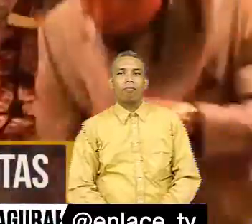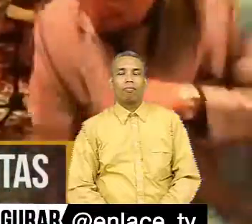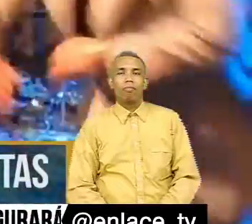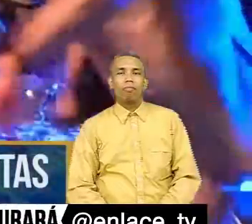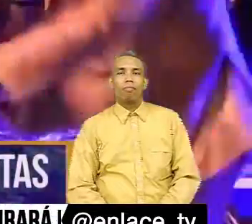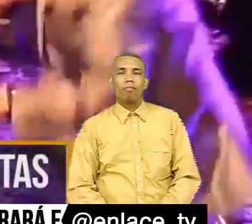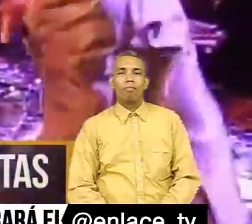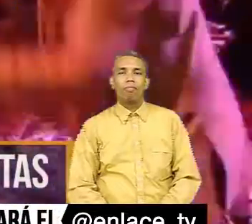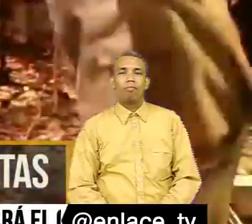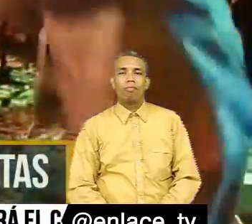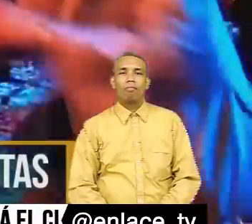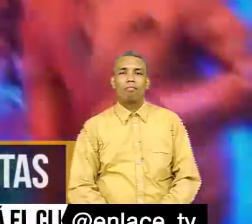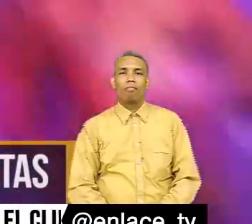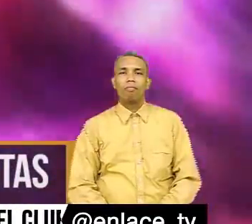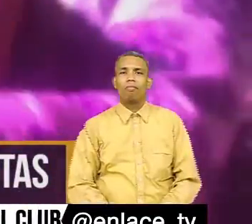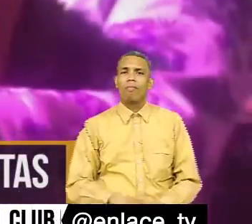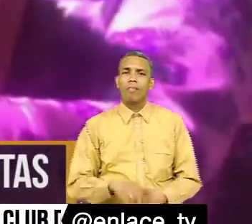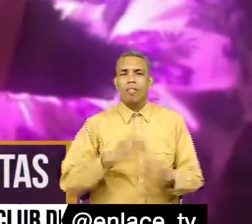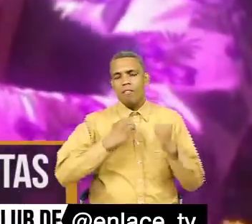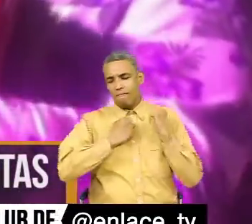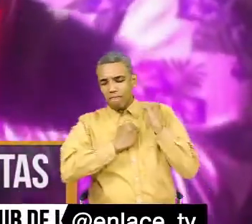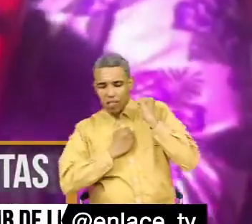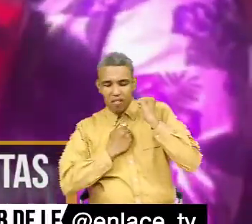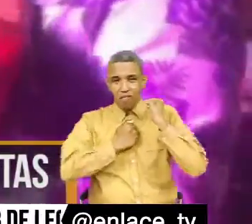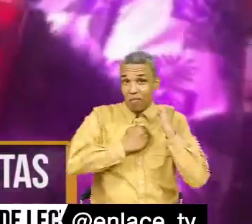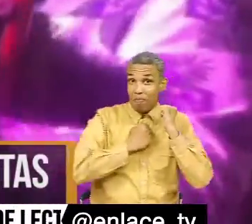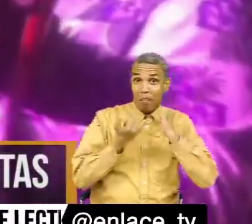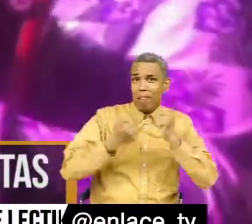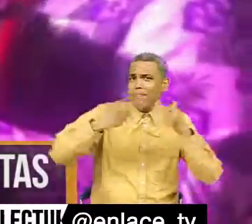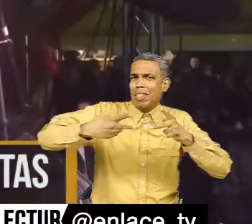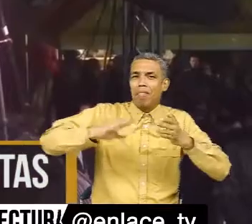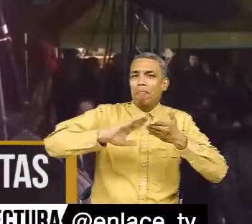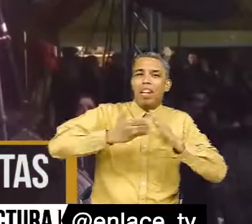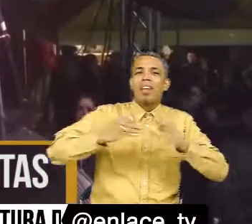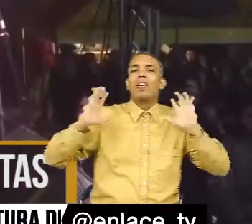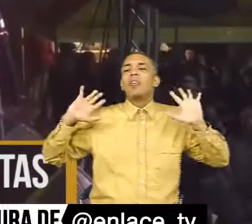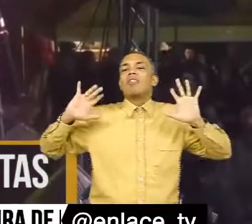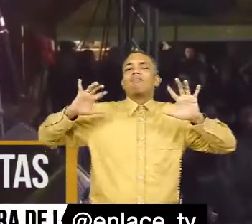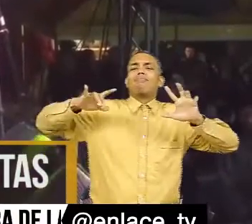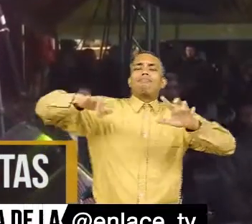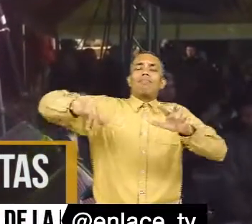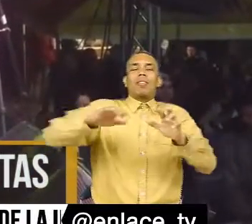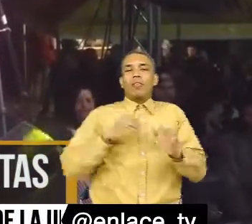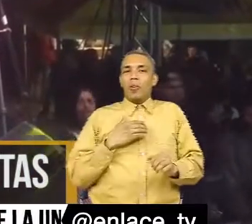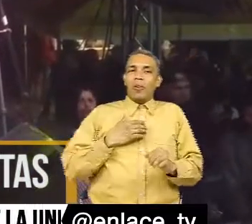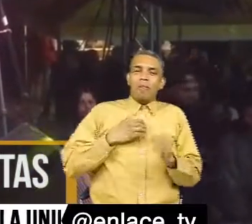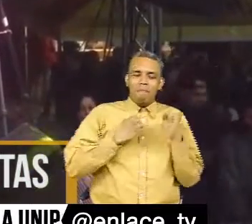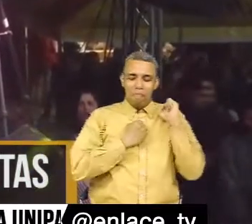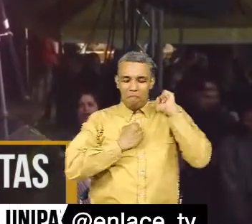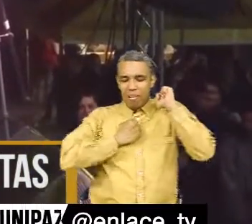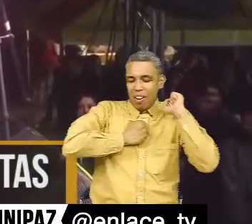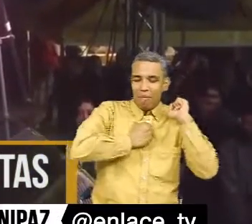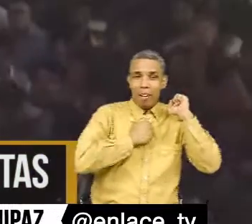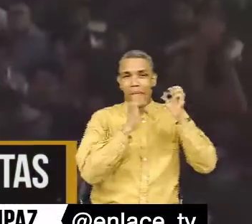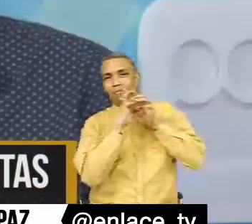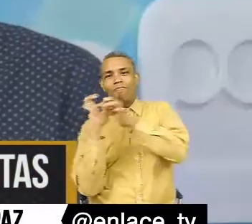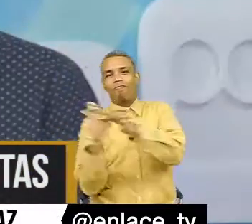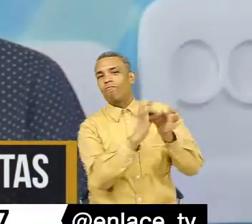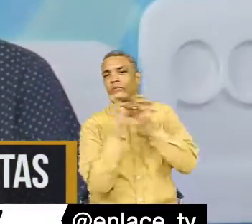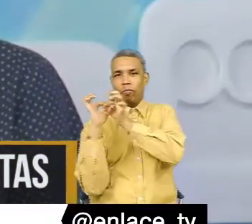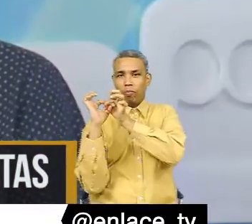El merengue, la salsa y el vallenato juntos pondrán a más de un barranqueño a integrarse en familia y amigos por la celebración que trae